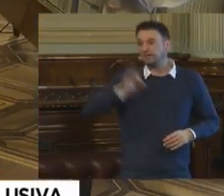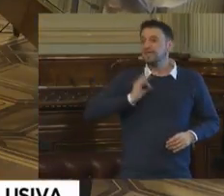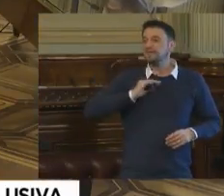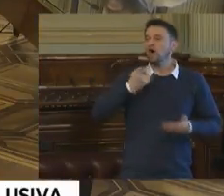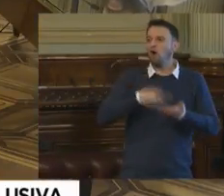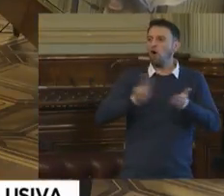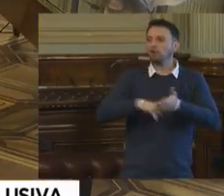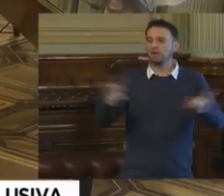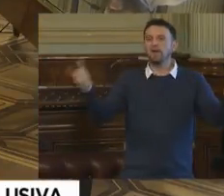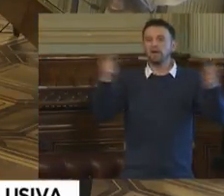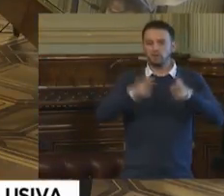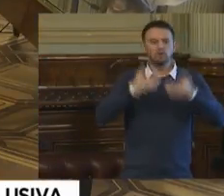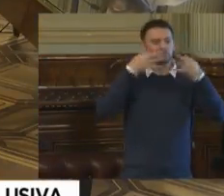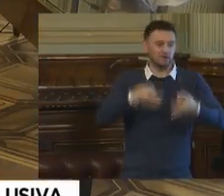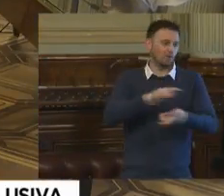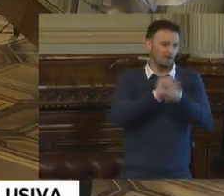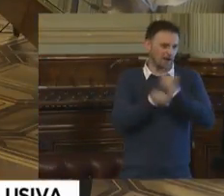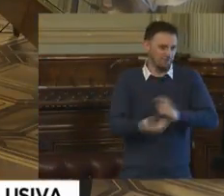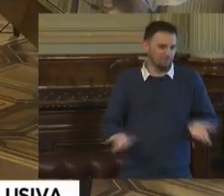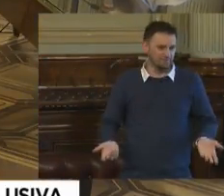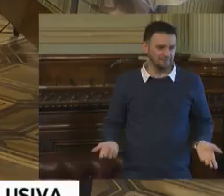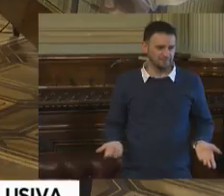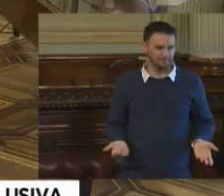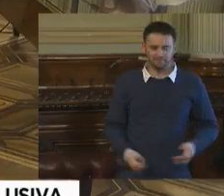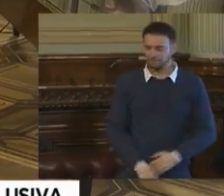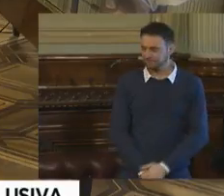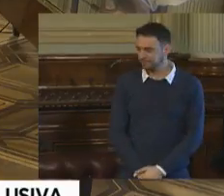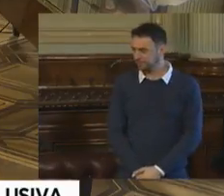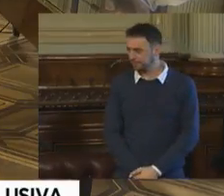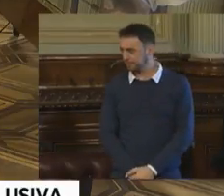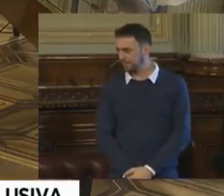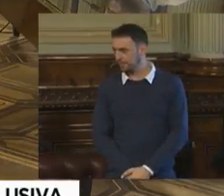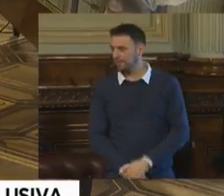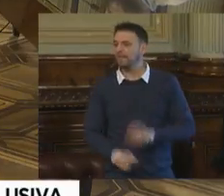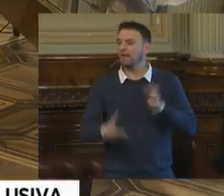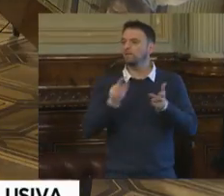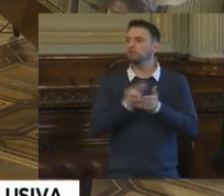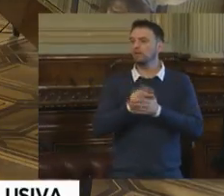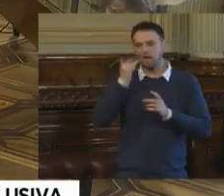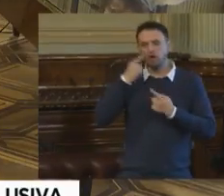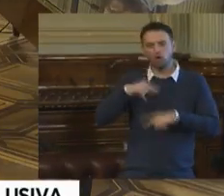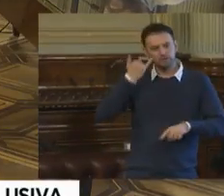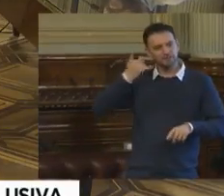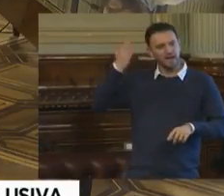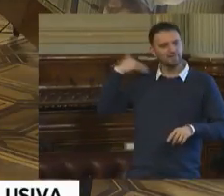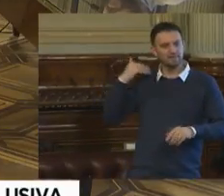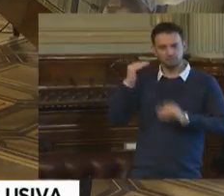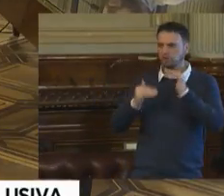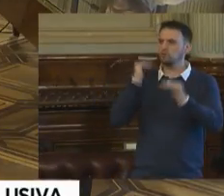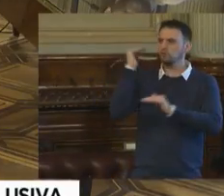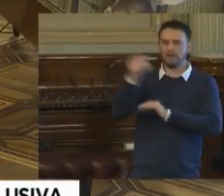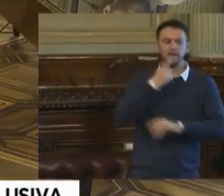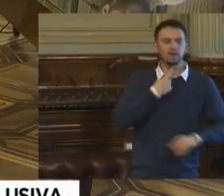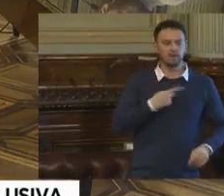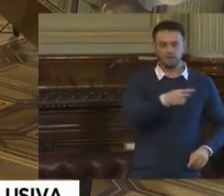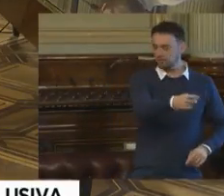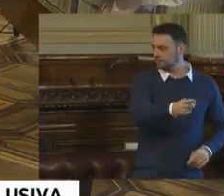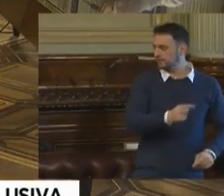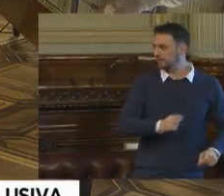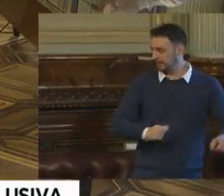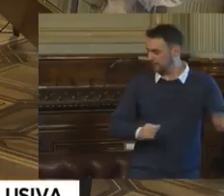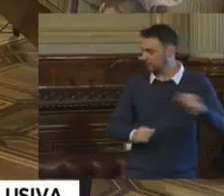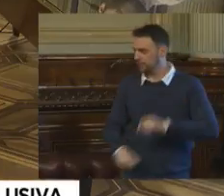ó 15 años nos juntemos y hablemos con suerte de cuestiones superadas incorporemos también términos